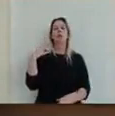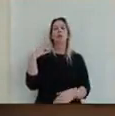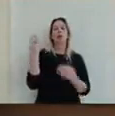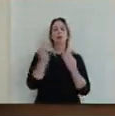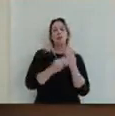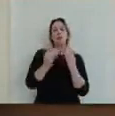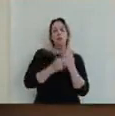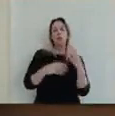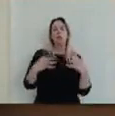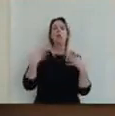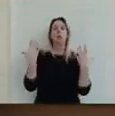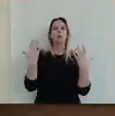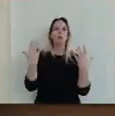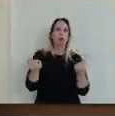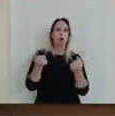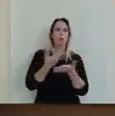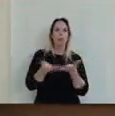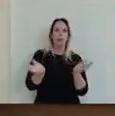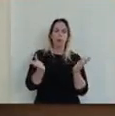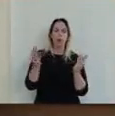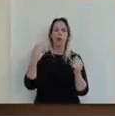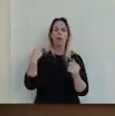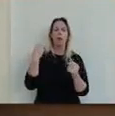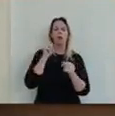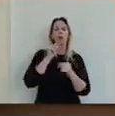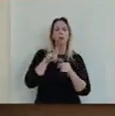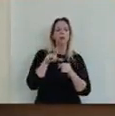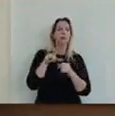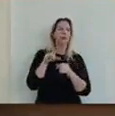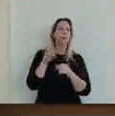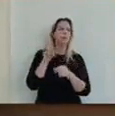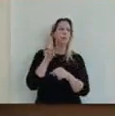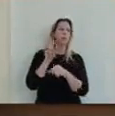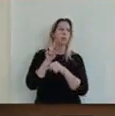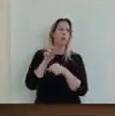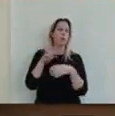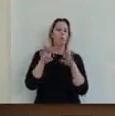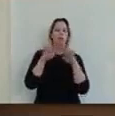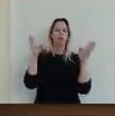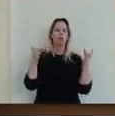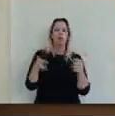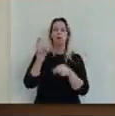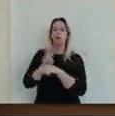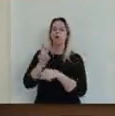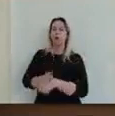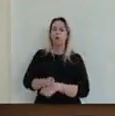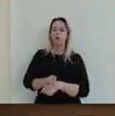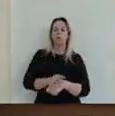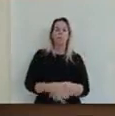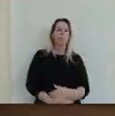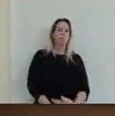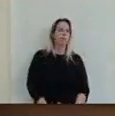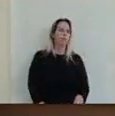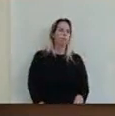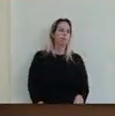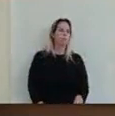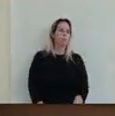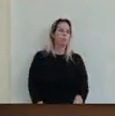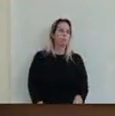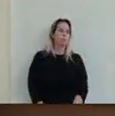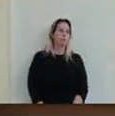117, en la YPF o PESA. O sea, todos estamos trabajando para realmente que el virus no ingrese a Paso Lo Libre. Que